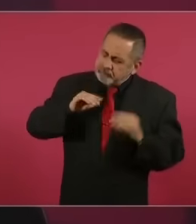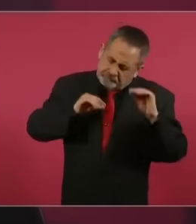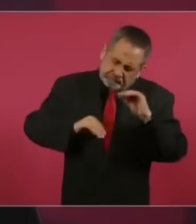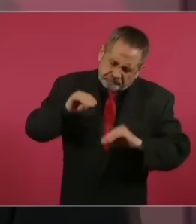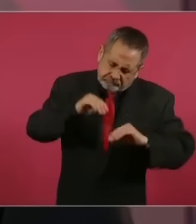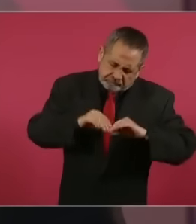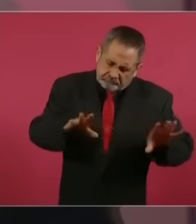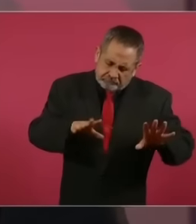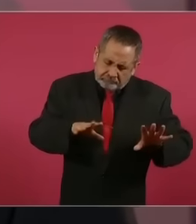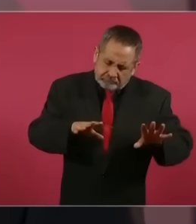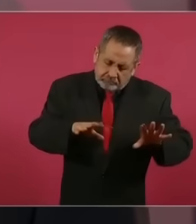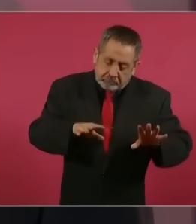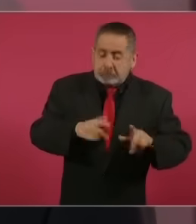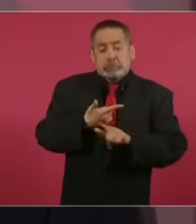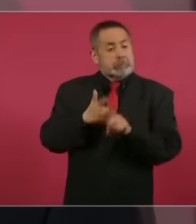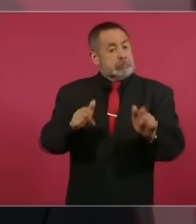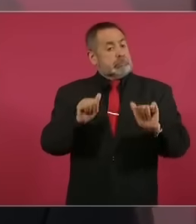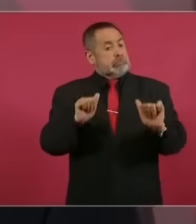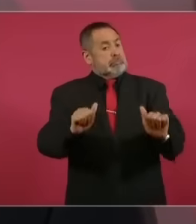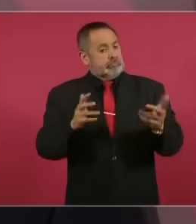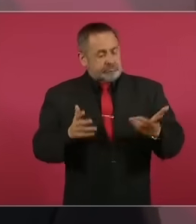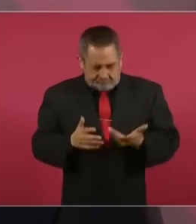Y cuando se decide